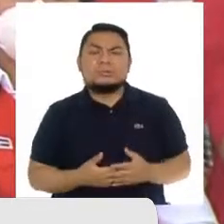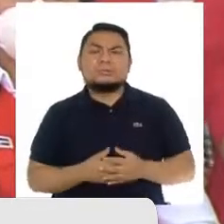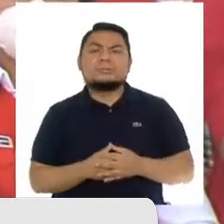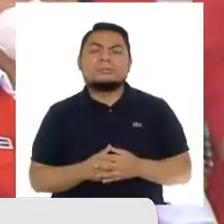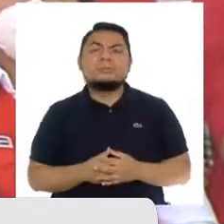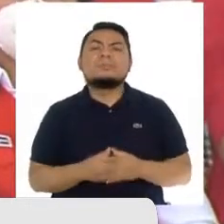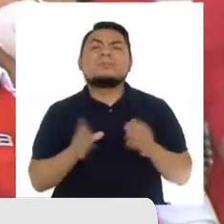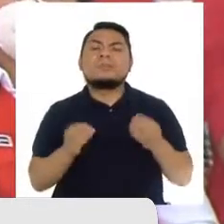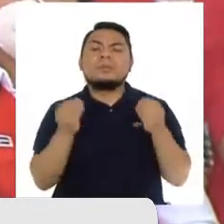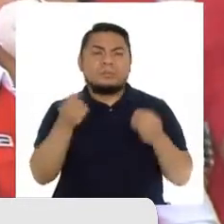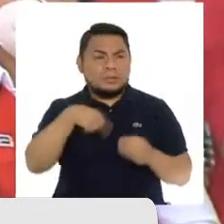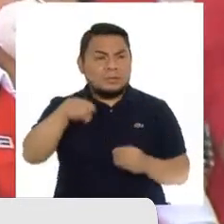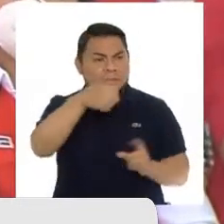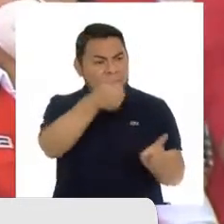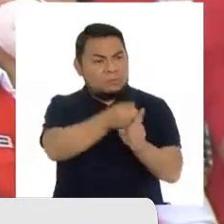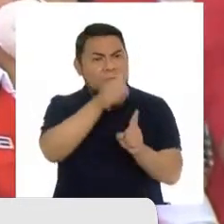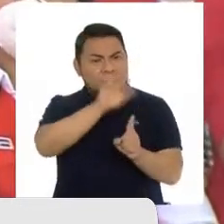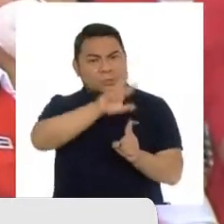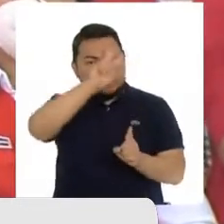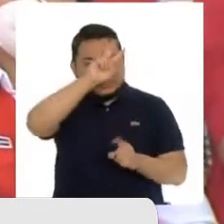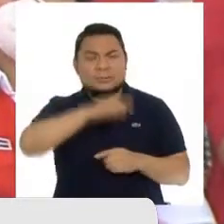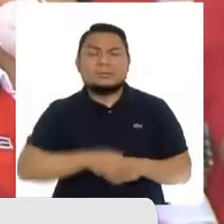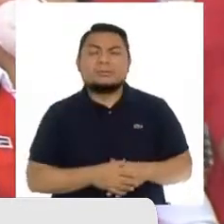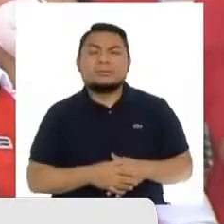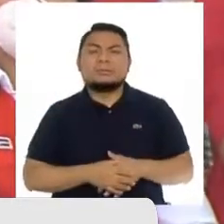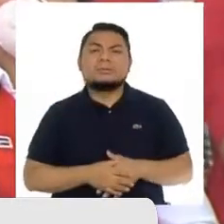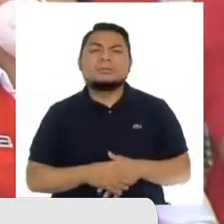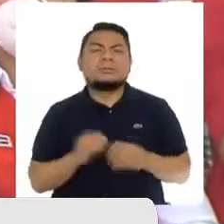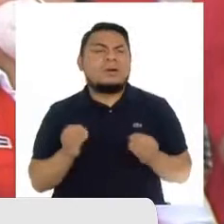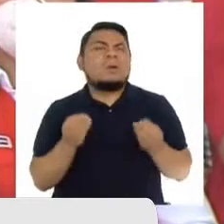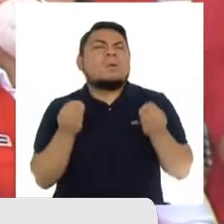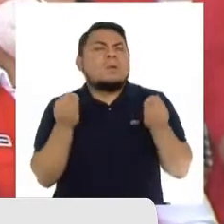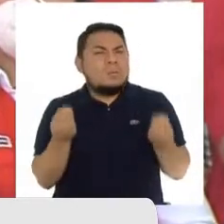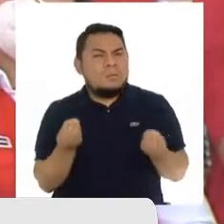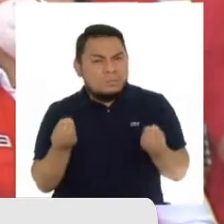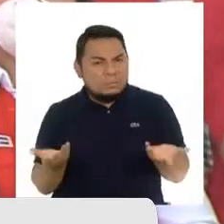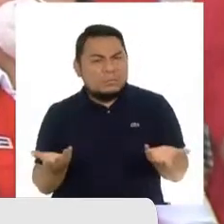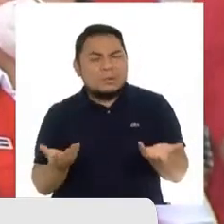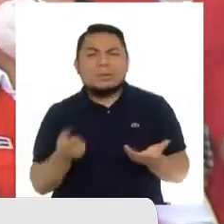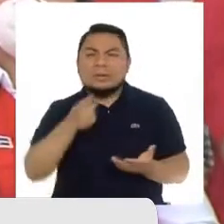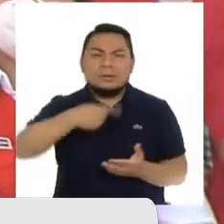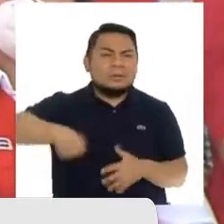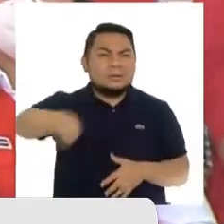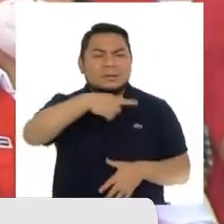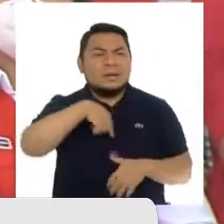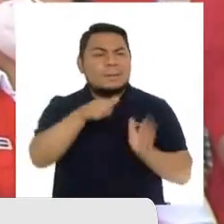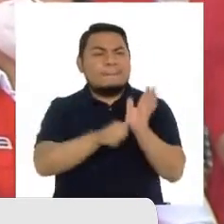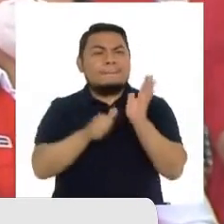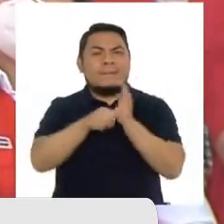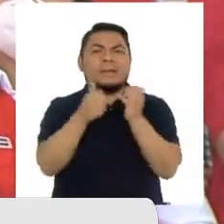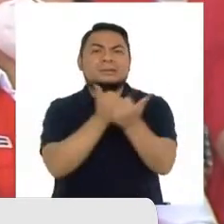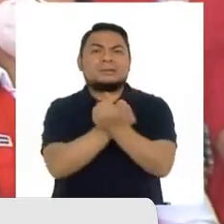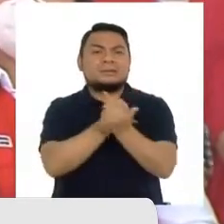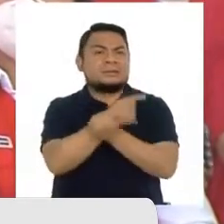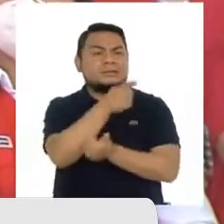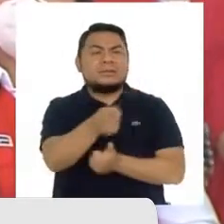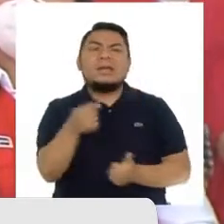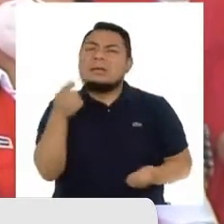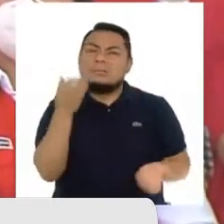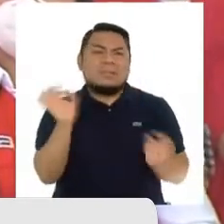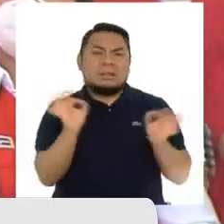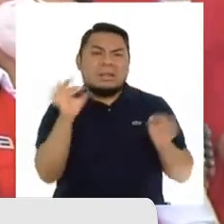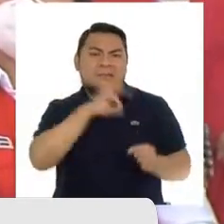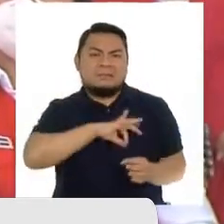porque nos corresponde cómo es posible que nuestros hermanos de escucho no se beneficien directamente